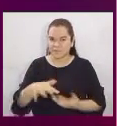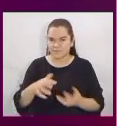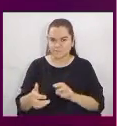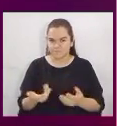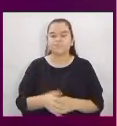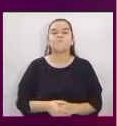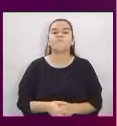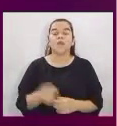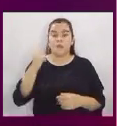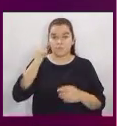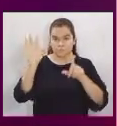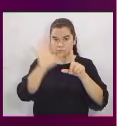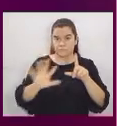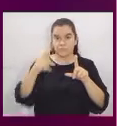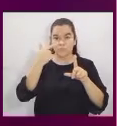en